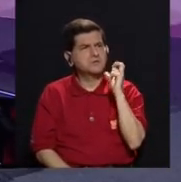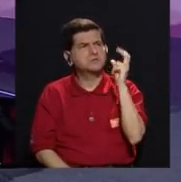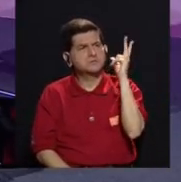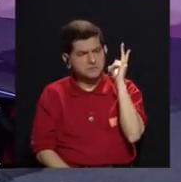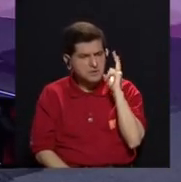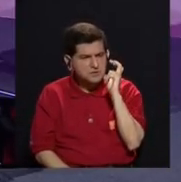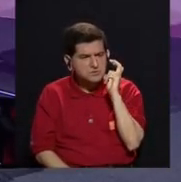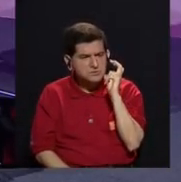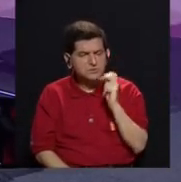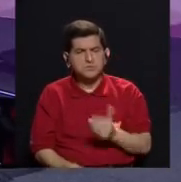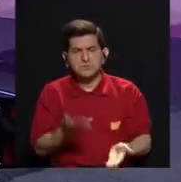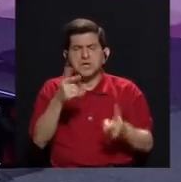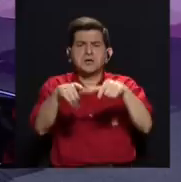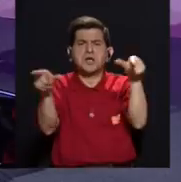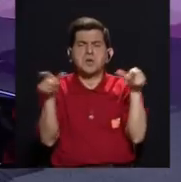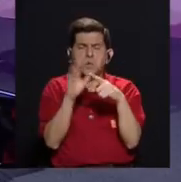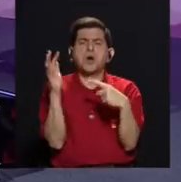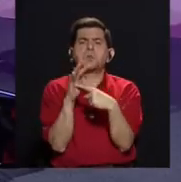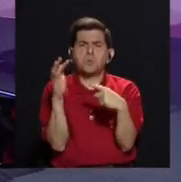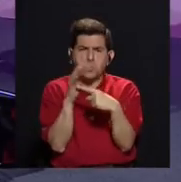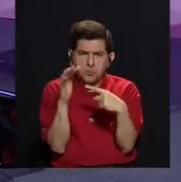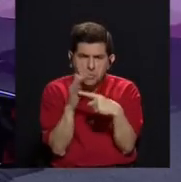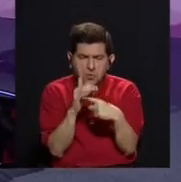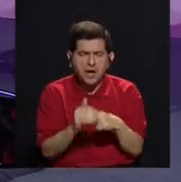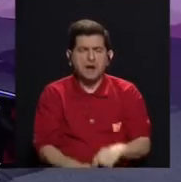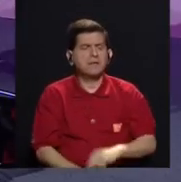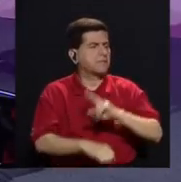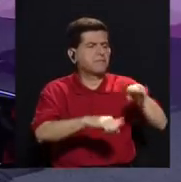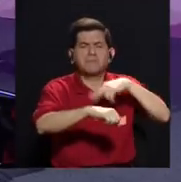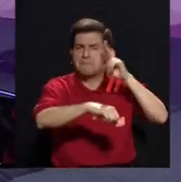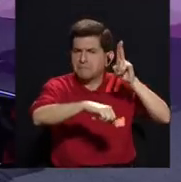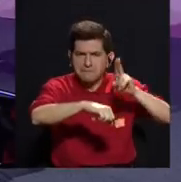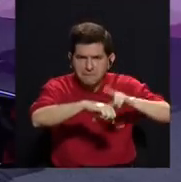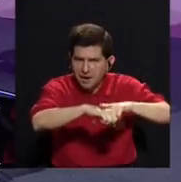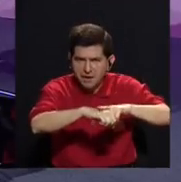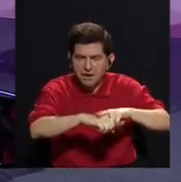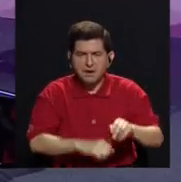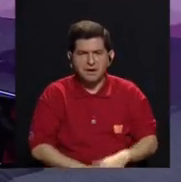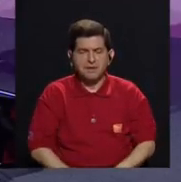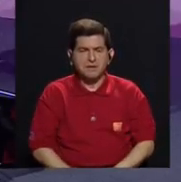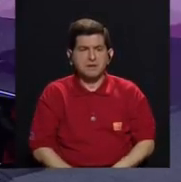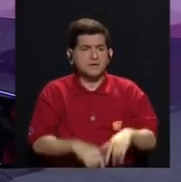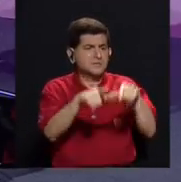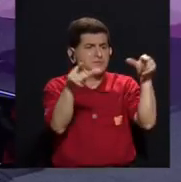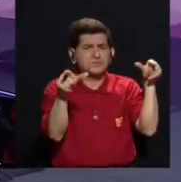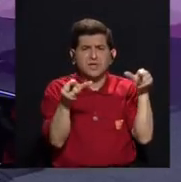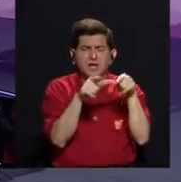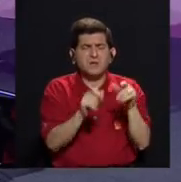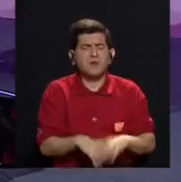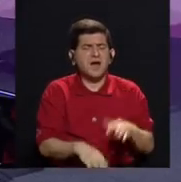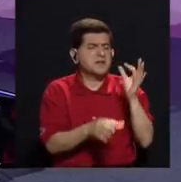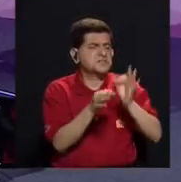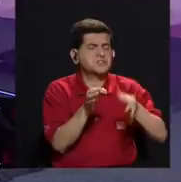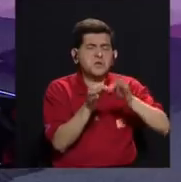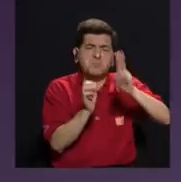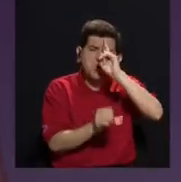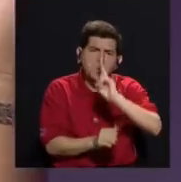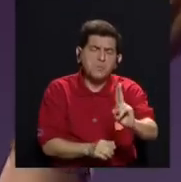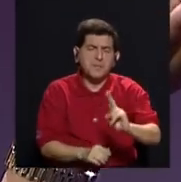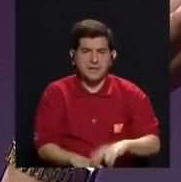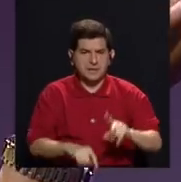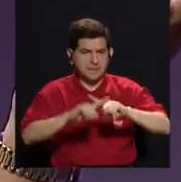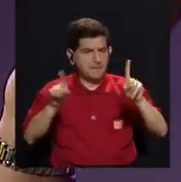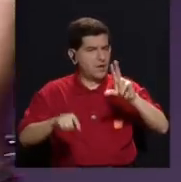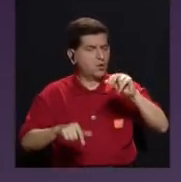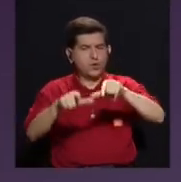en lugares populares en lugares comunes en local es muy sencillo es muy humilde no en